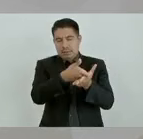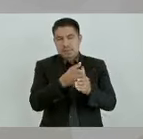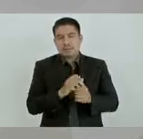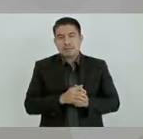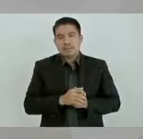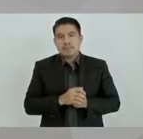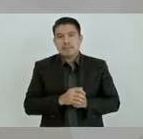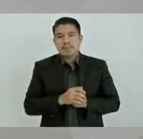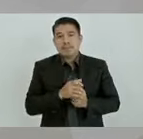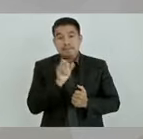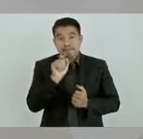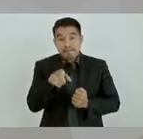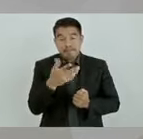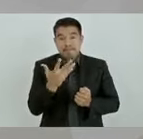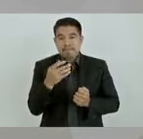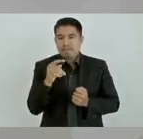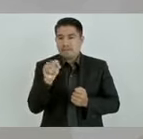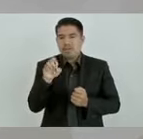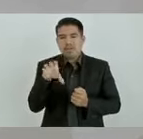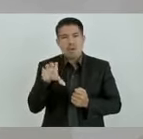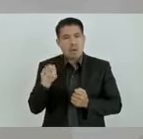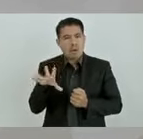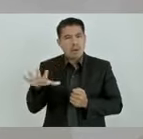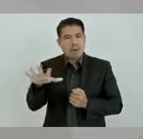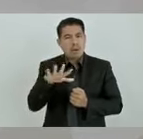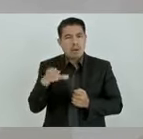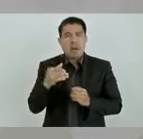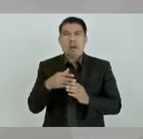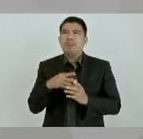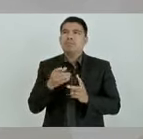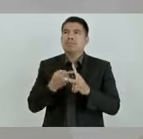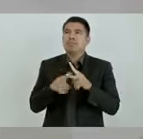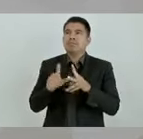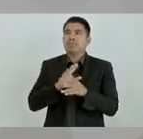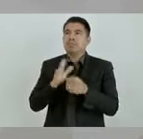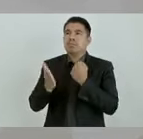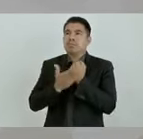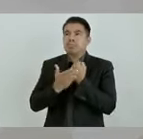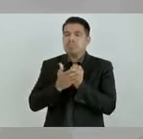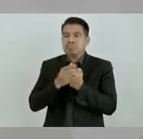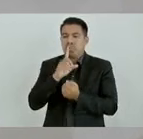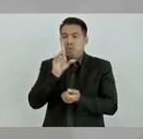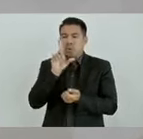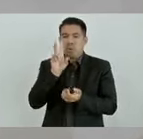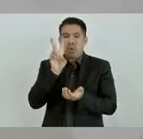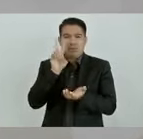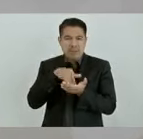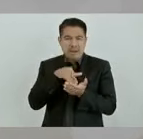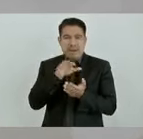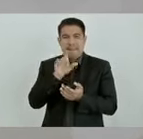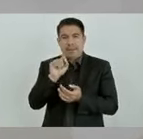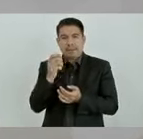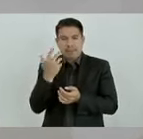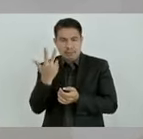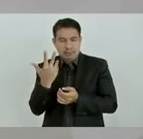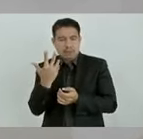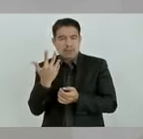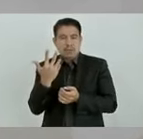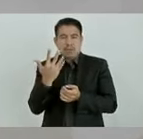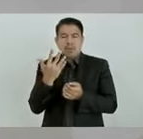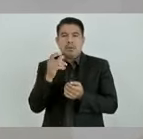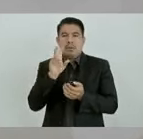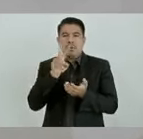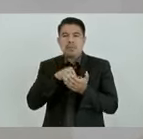El aeropuerto de Texcoco lo íbamos a empezar a utilizar hasta el 2025. El